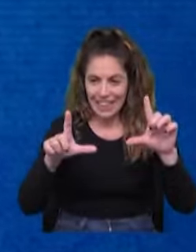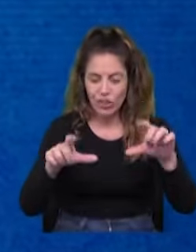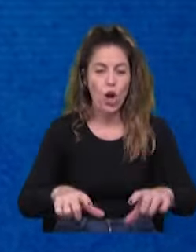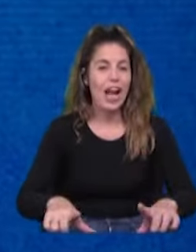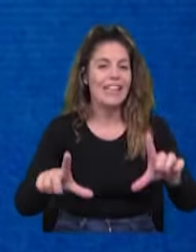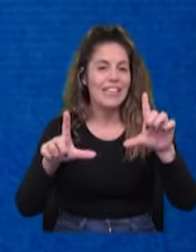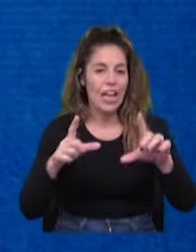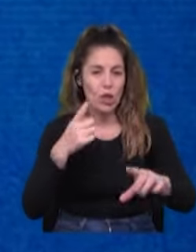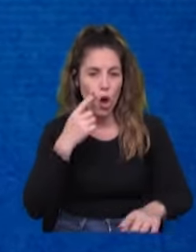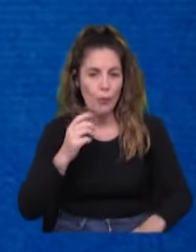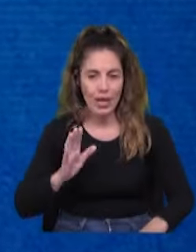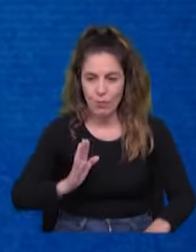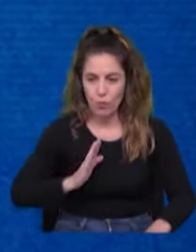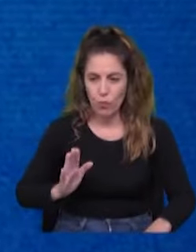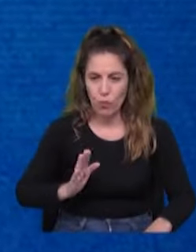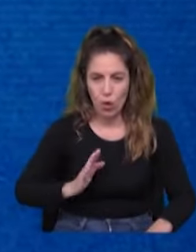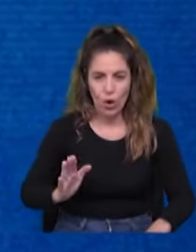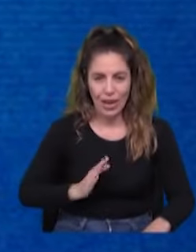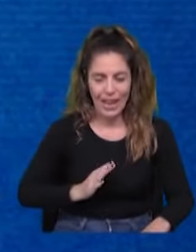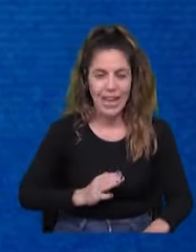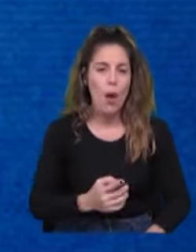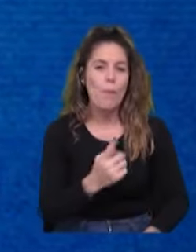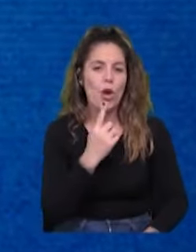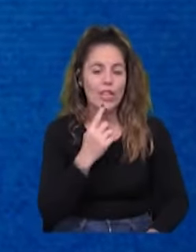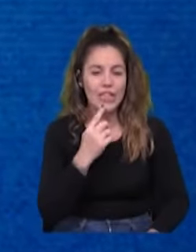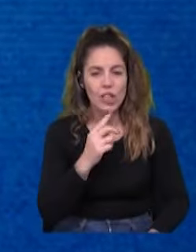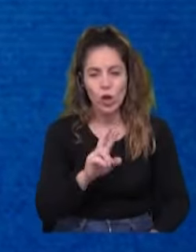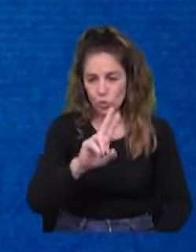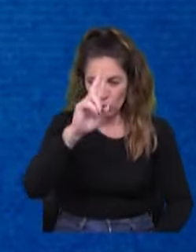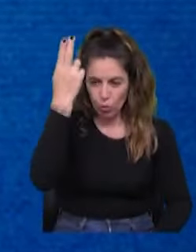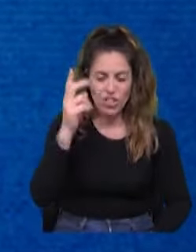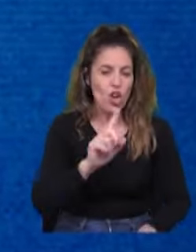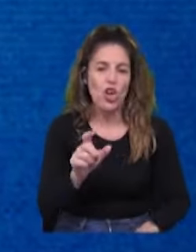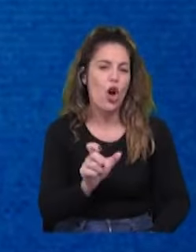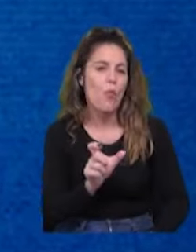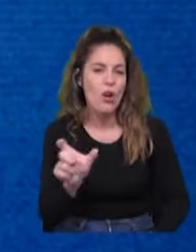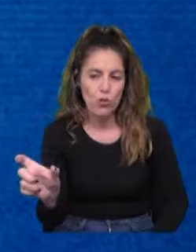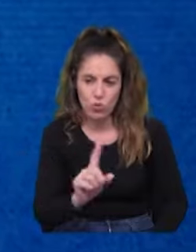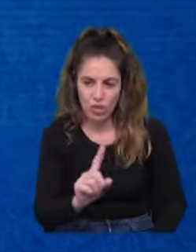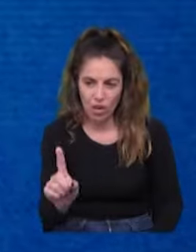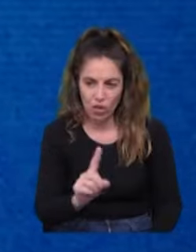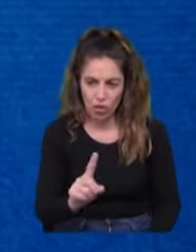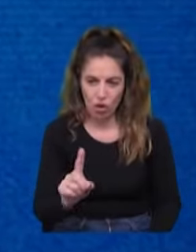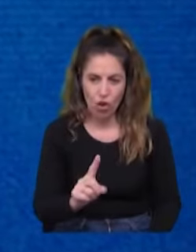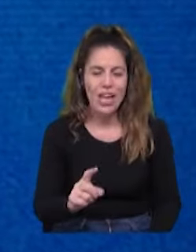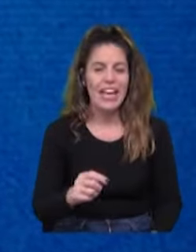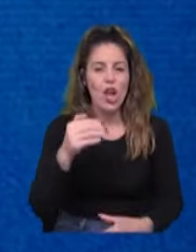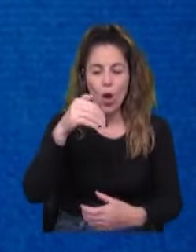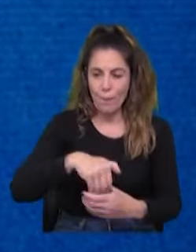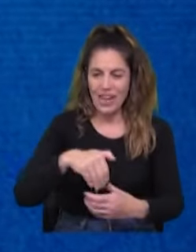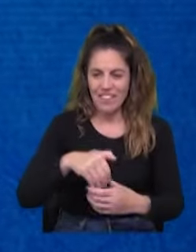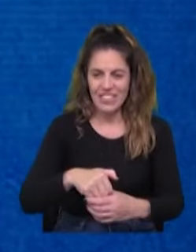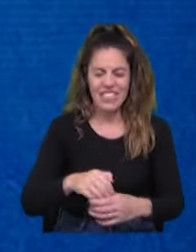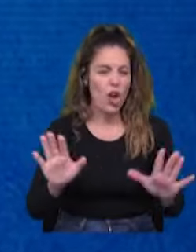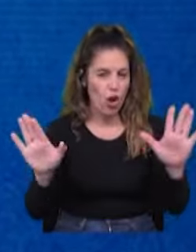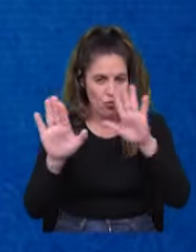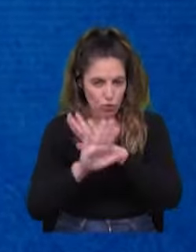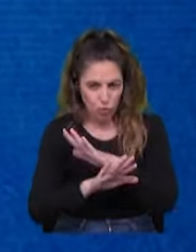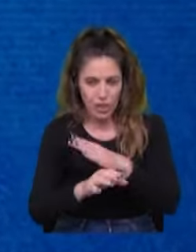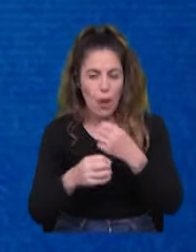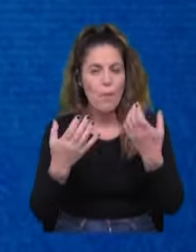candidatos los políticos y las políticas ugu vayas que no pongan más como excusa que los plebiscitos confunden